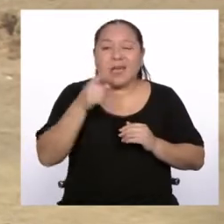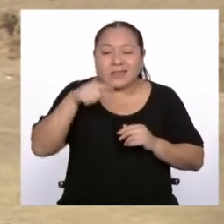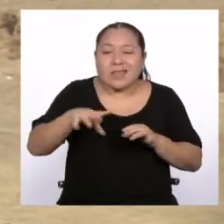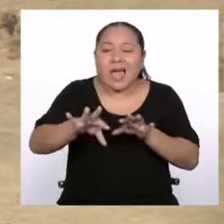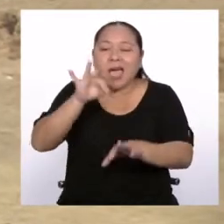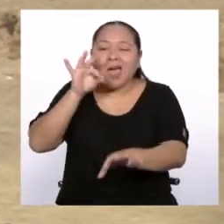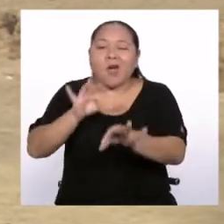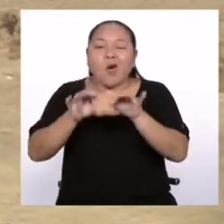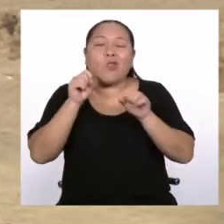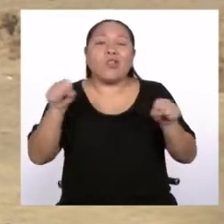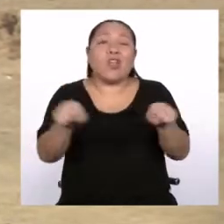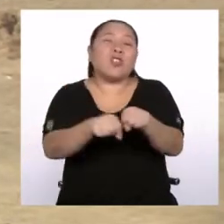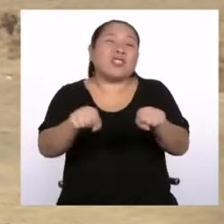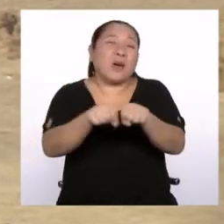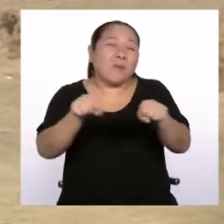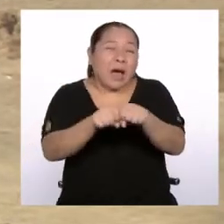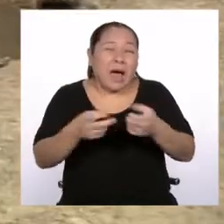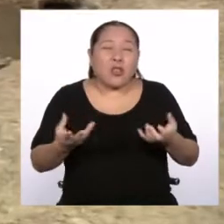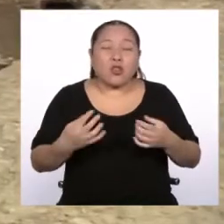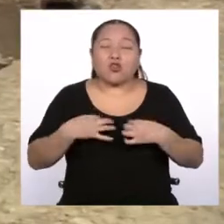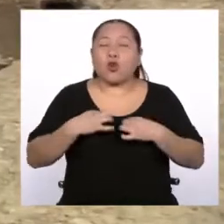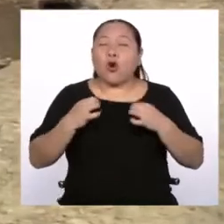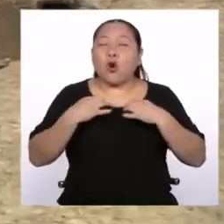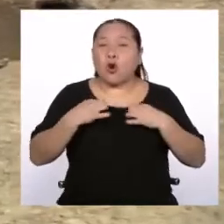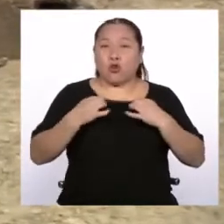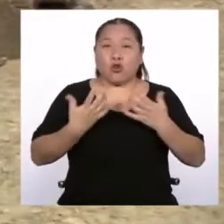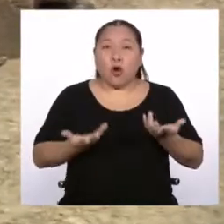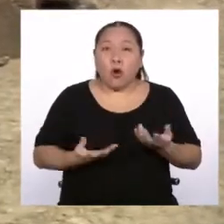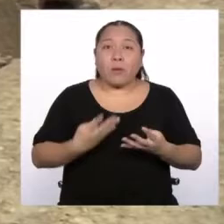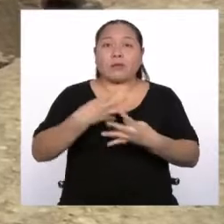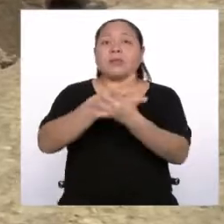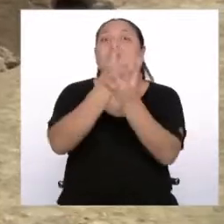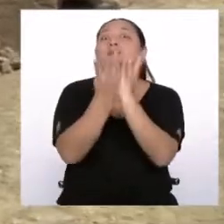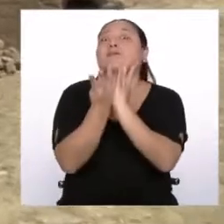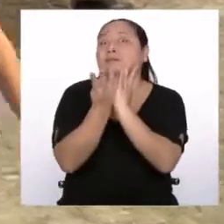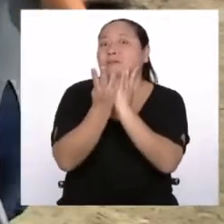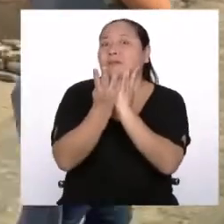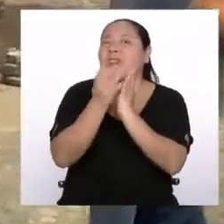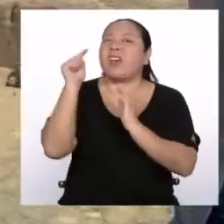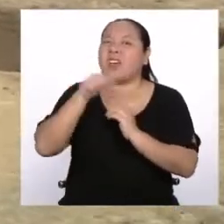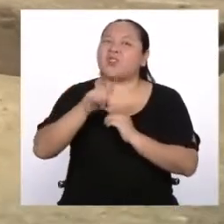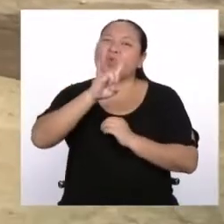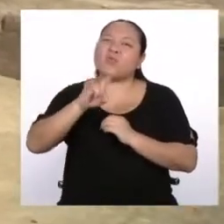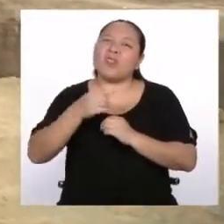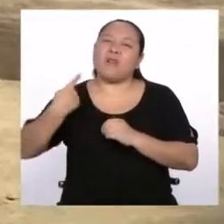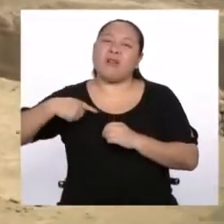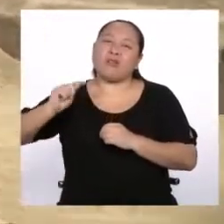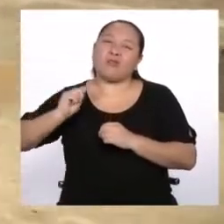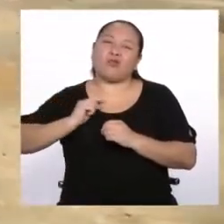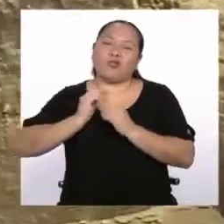de corte europeo, además de naipes. Timberazos eran los colonos.